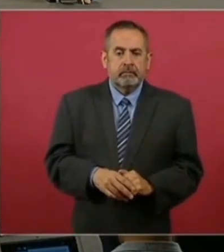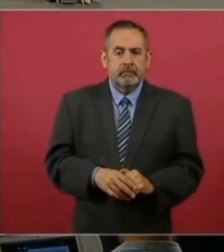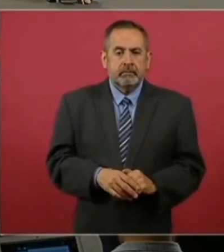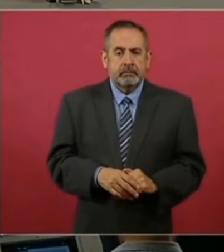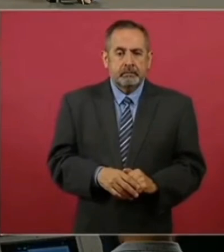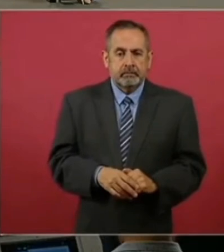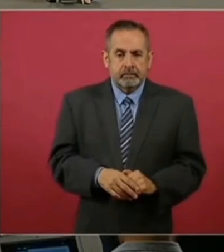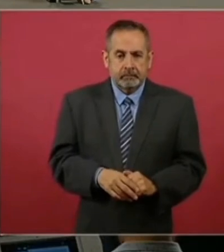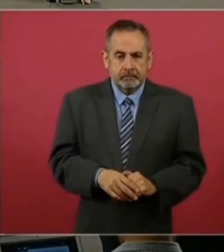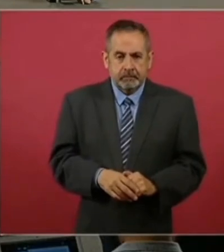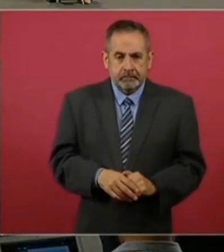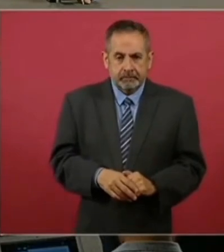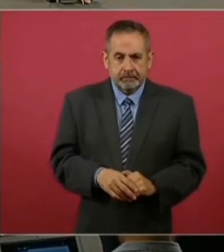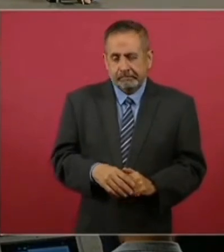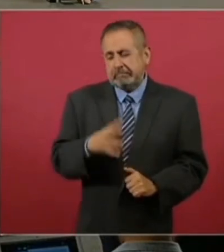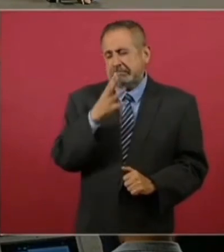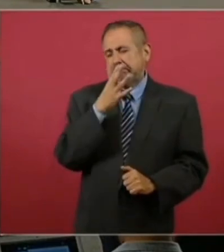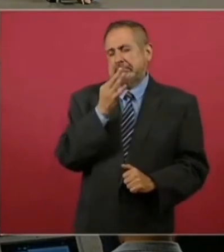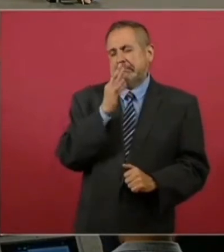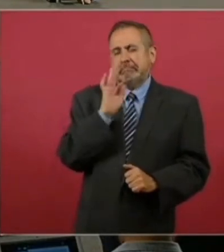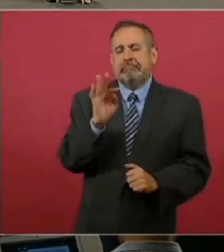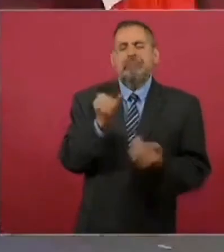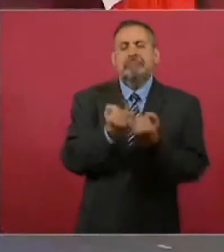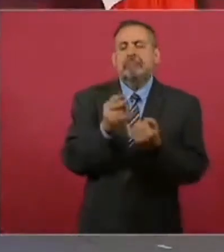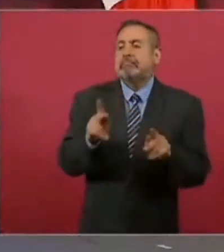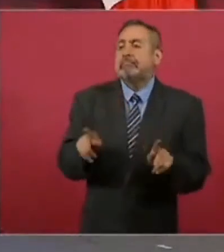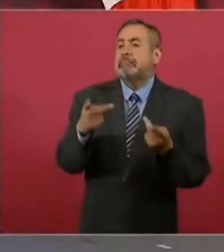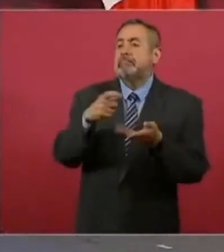No son tamales de chipilín,